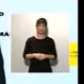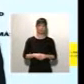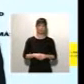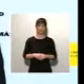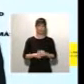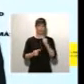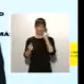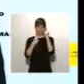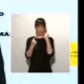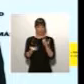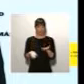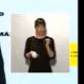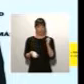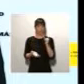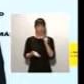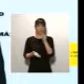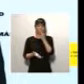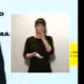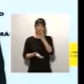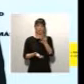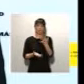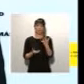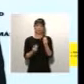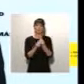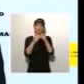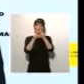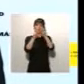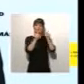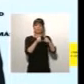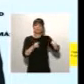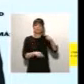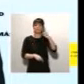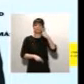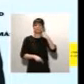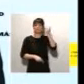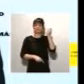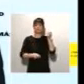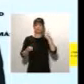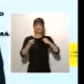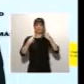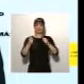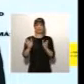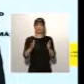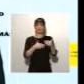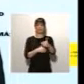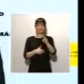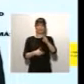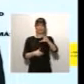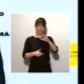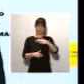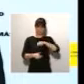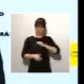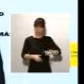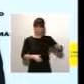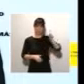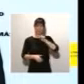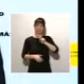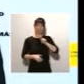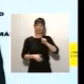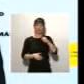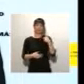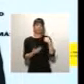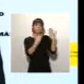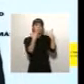hemos confirmado con las principales empresas que han estado comercializando kits de PCR en España, se han realizado al menos